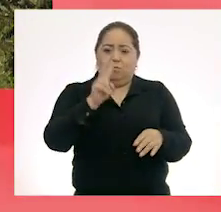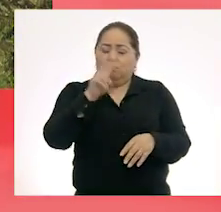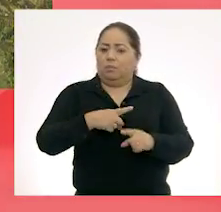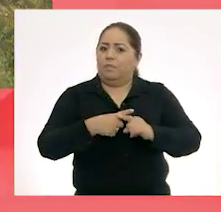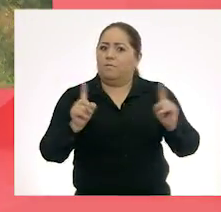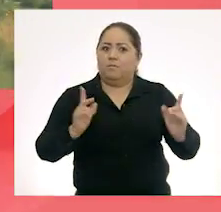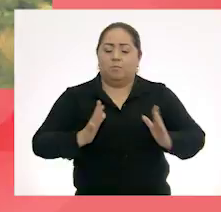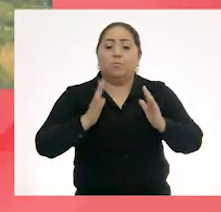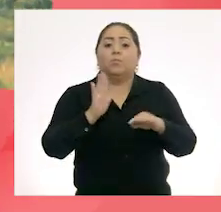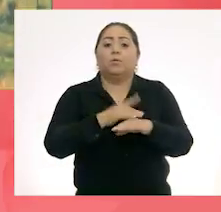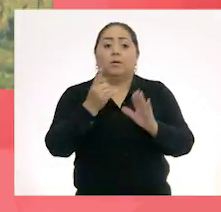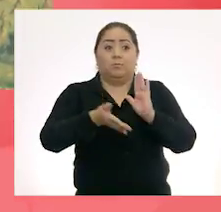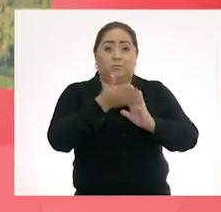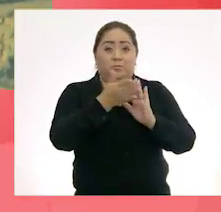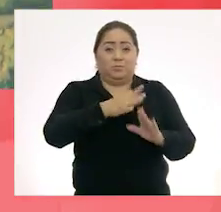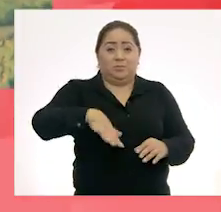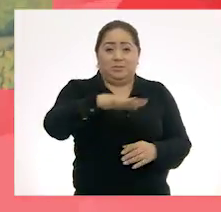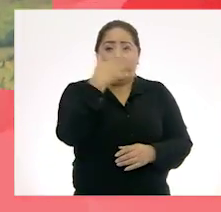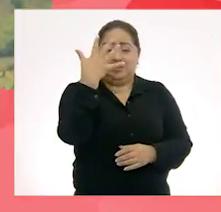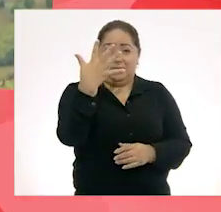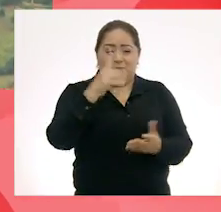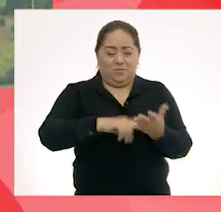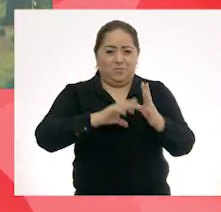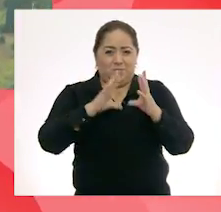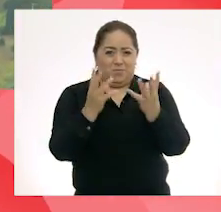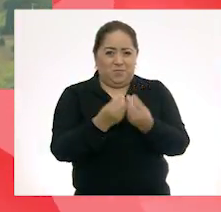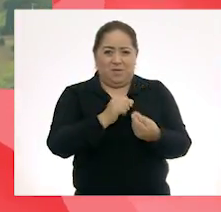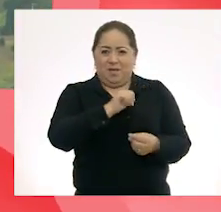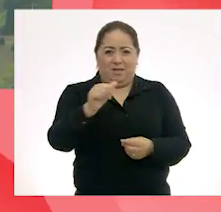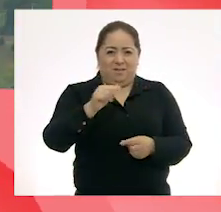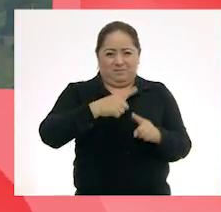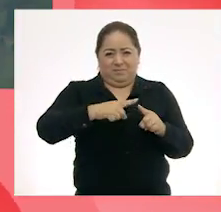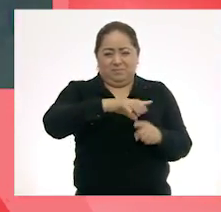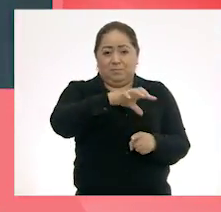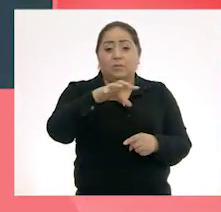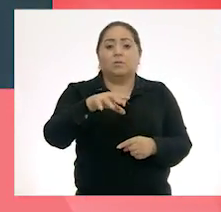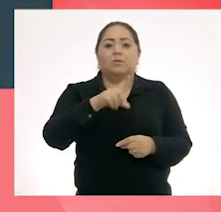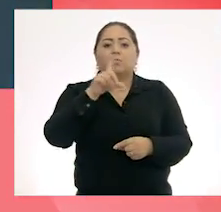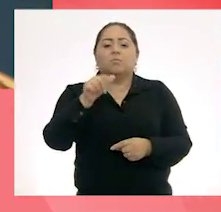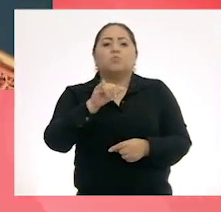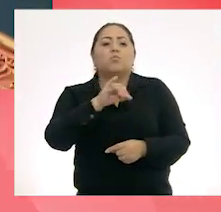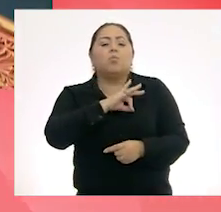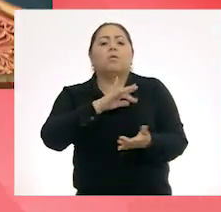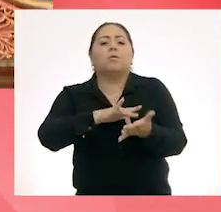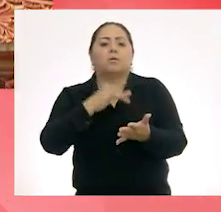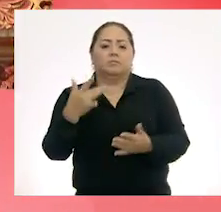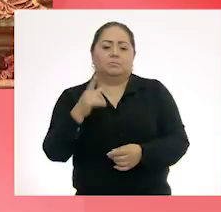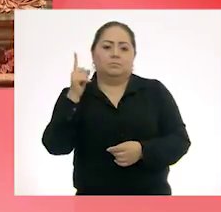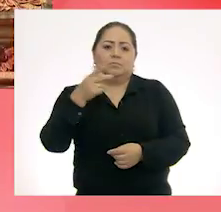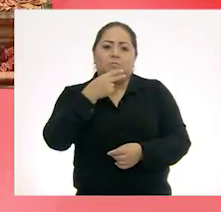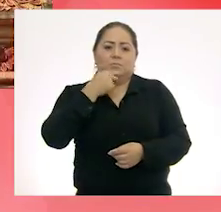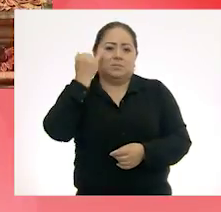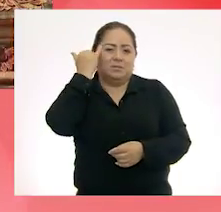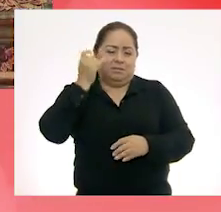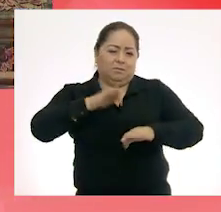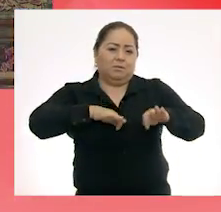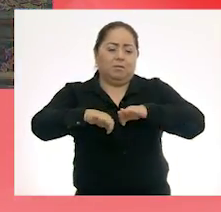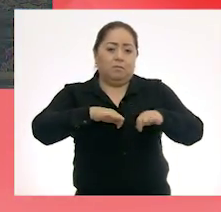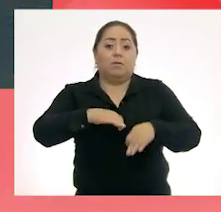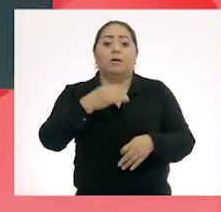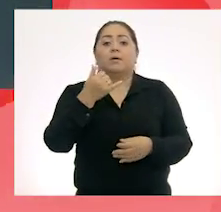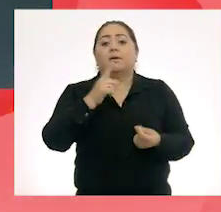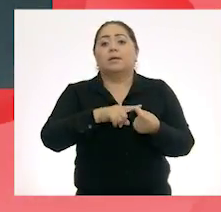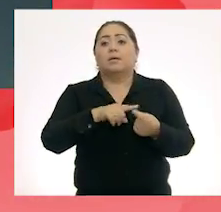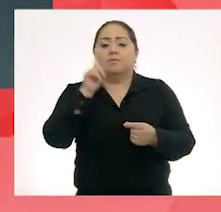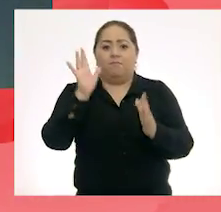sorprendente. La construcción de los 5 conjuntos misionales de mampostería fue posible gracias al trabajo de los indígenas, a quienes